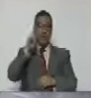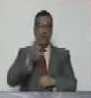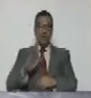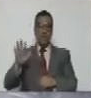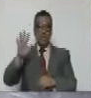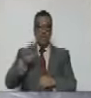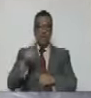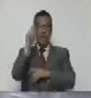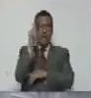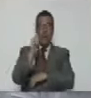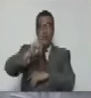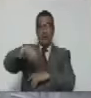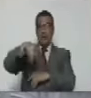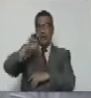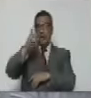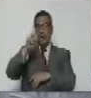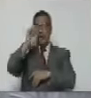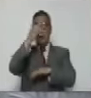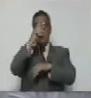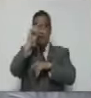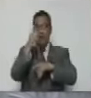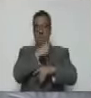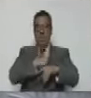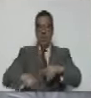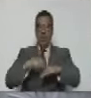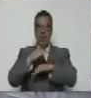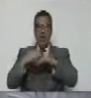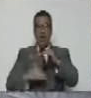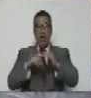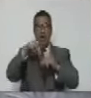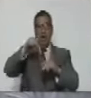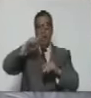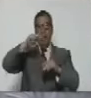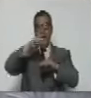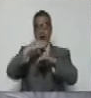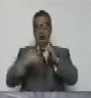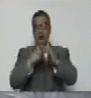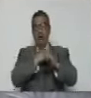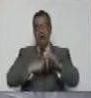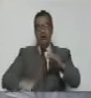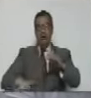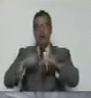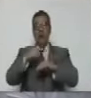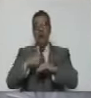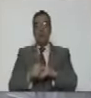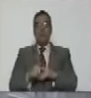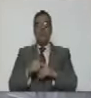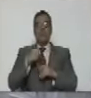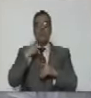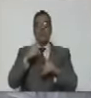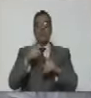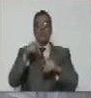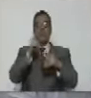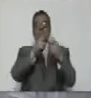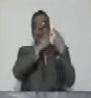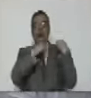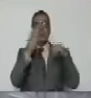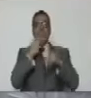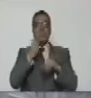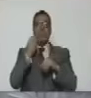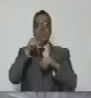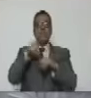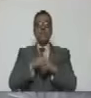Venezuela, diputado Pedro Infante, primer presidente, diputada América Pérez, segunda vicepresidenta de